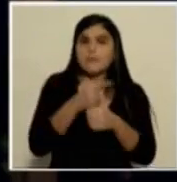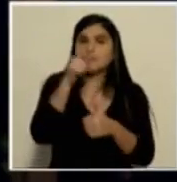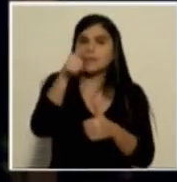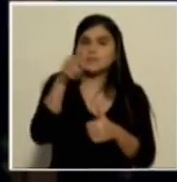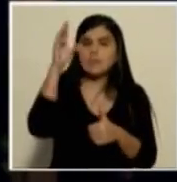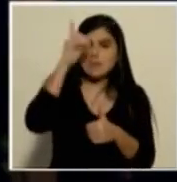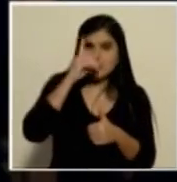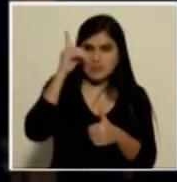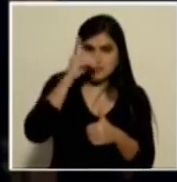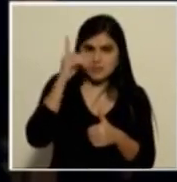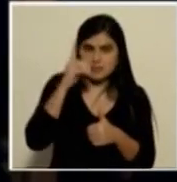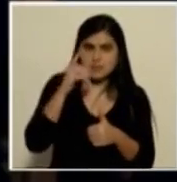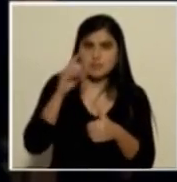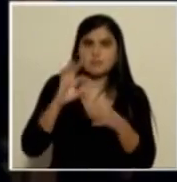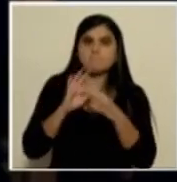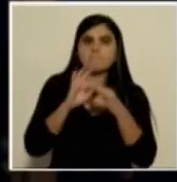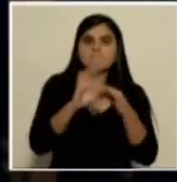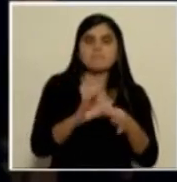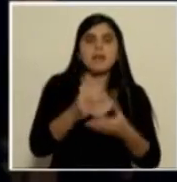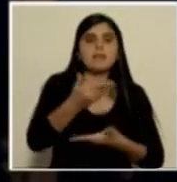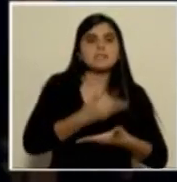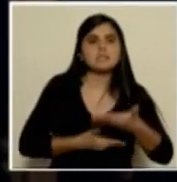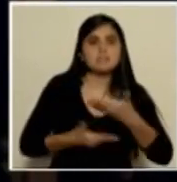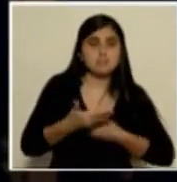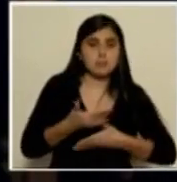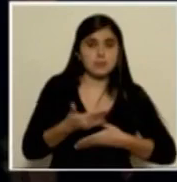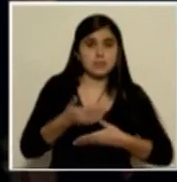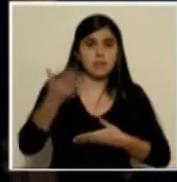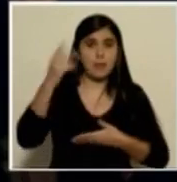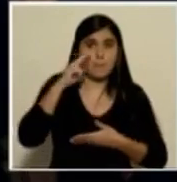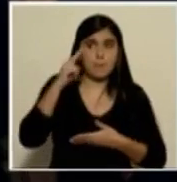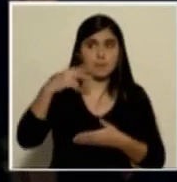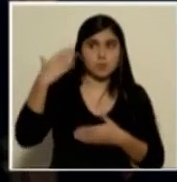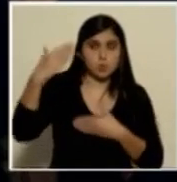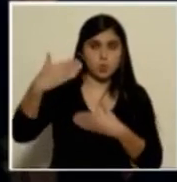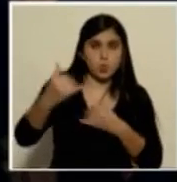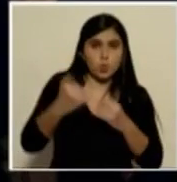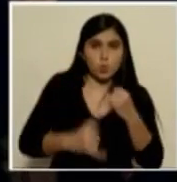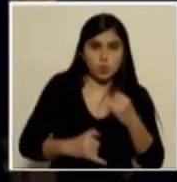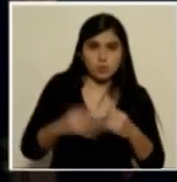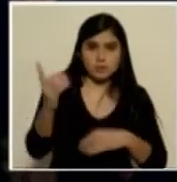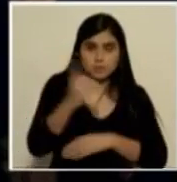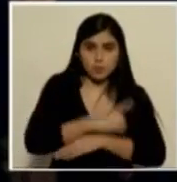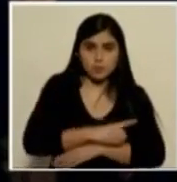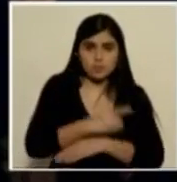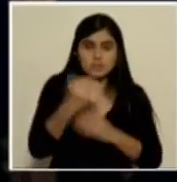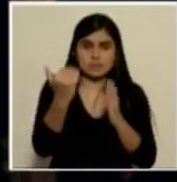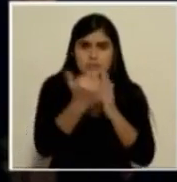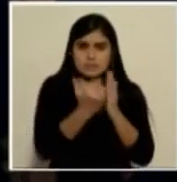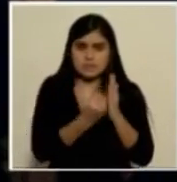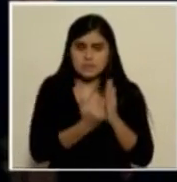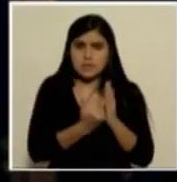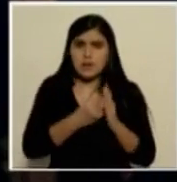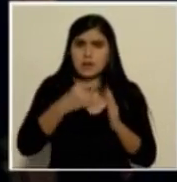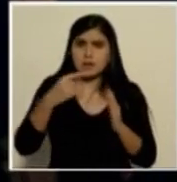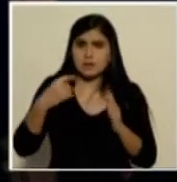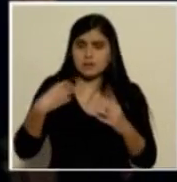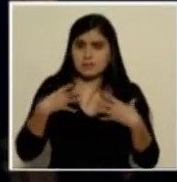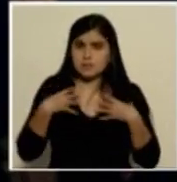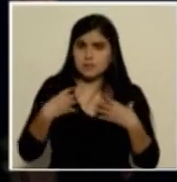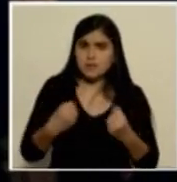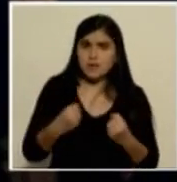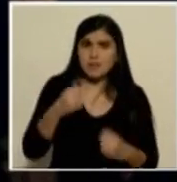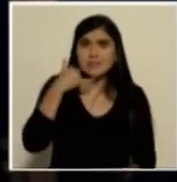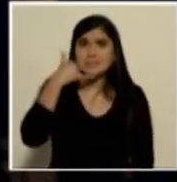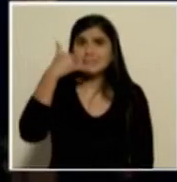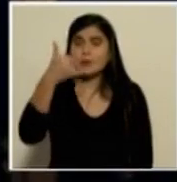En carácter de servicio, hemos visto en los últimos días que ya hay menos capacidad para entregar órdenes sanitarias. Llamar al 1122 es un poco